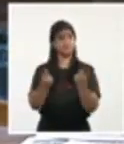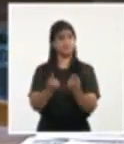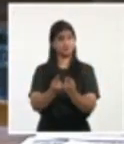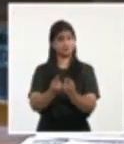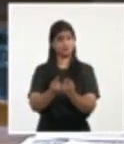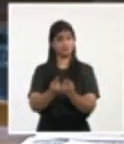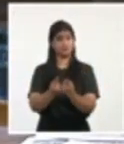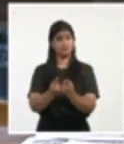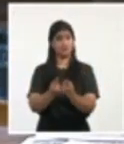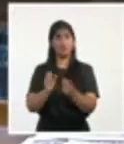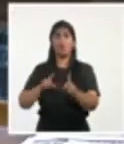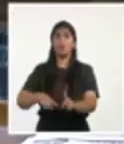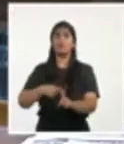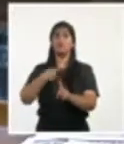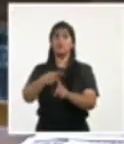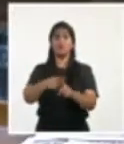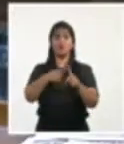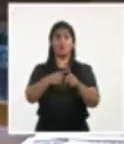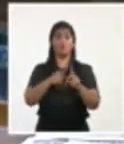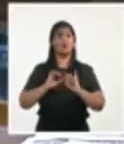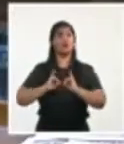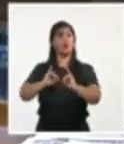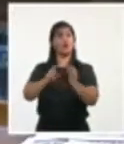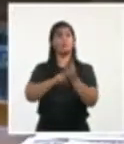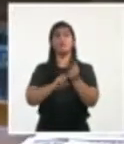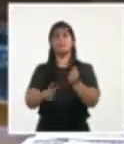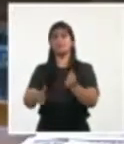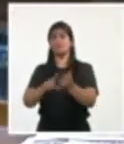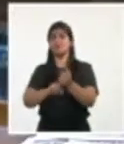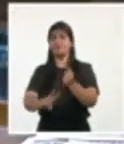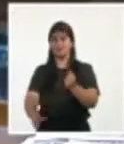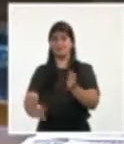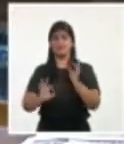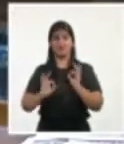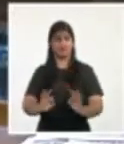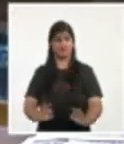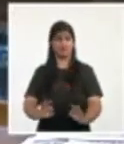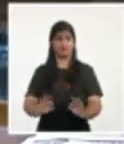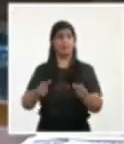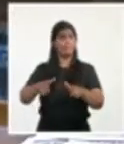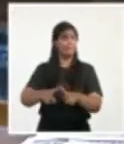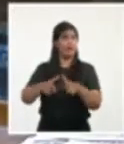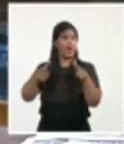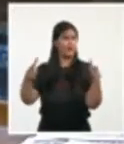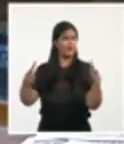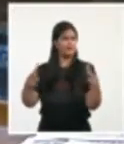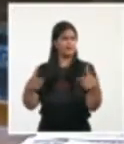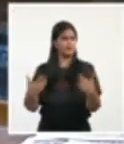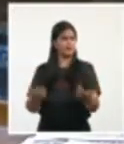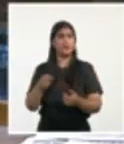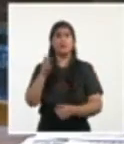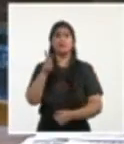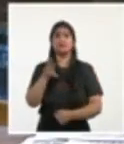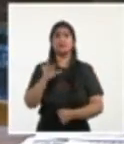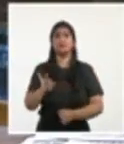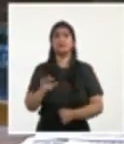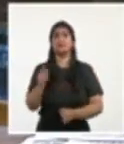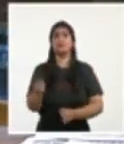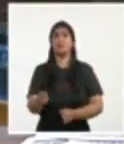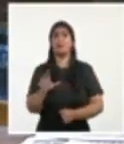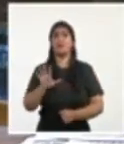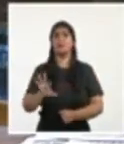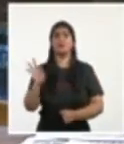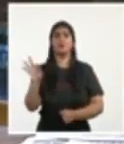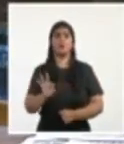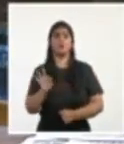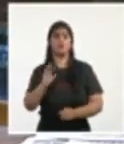acumulados, distribuidos por todo el país, se han concentrado la mayor cantidad, con un 37,5% de los casos